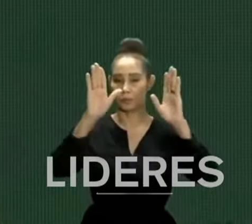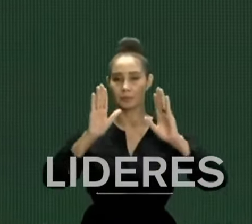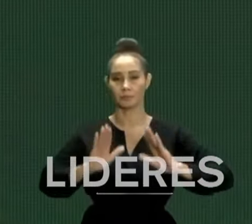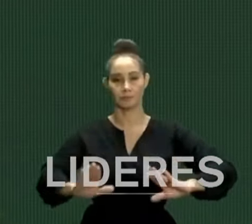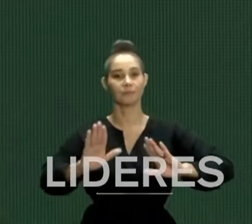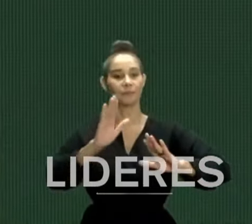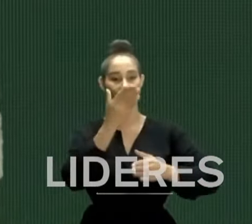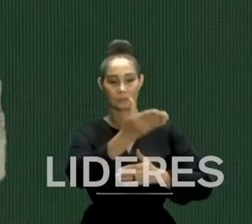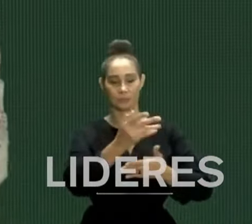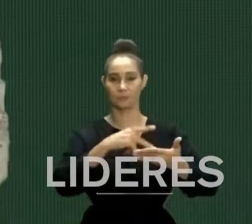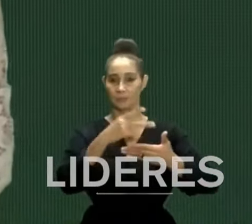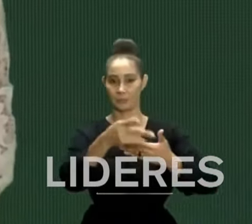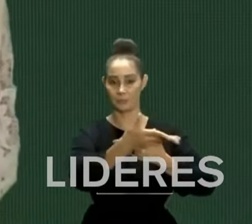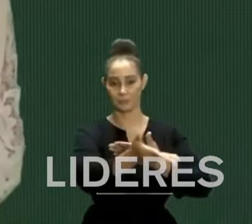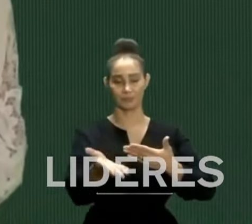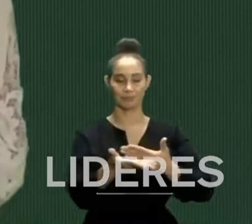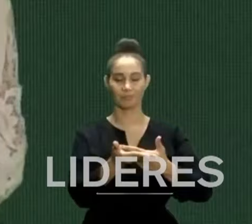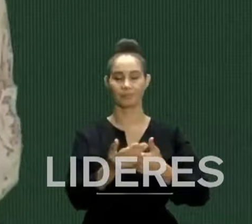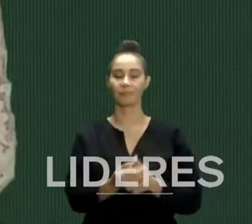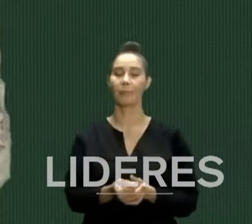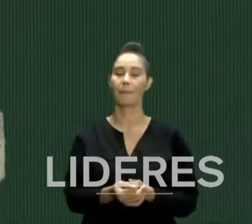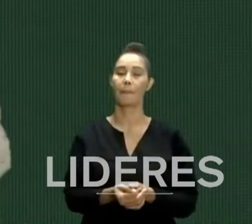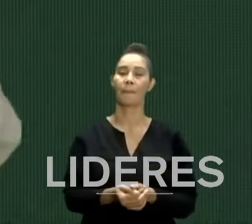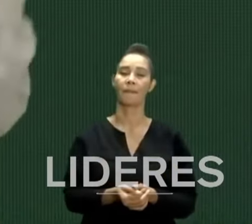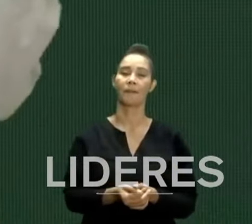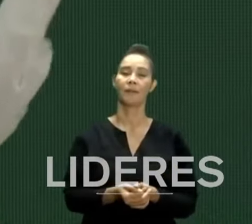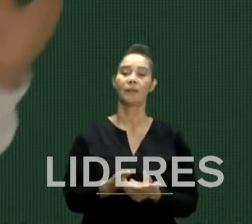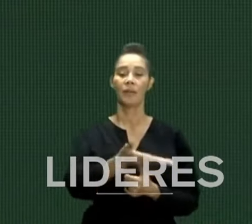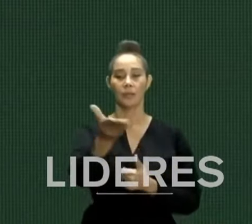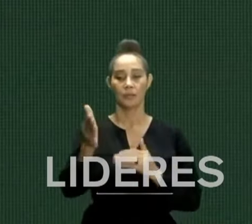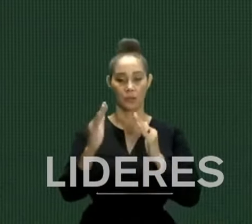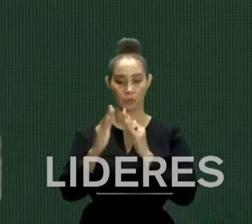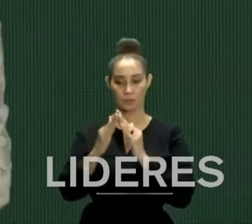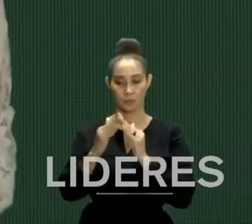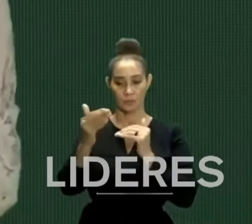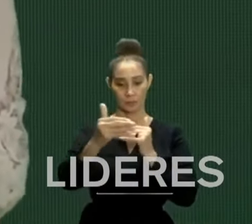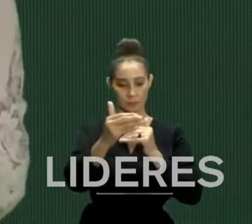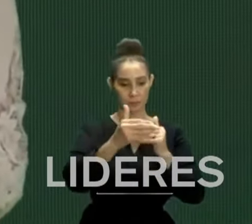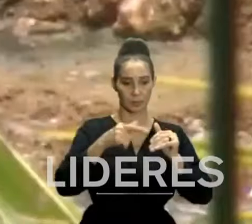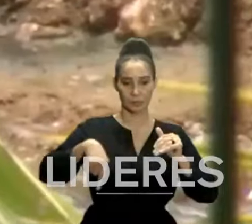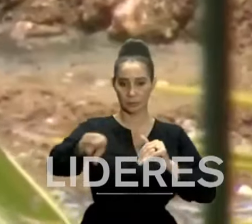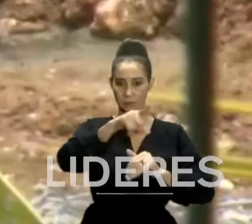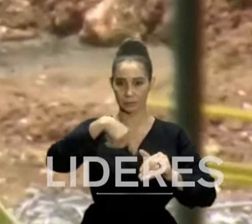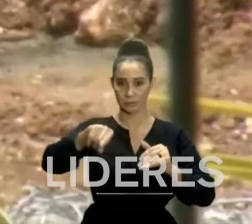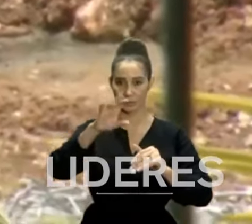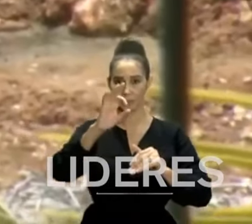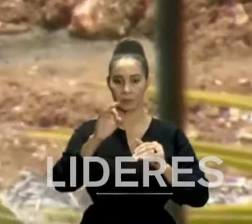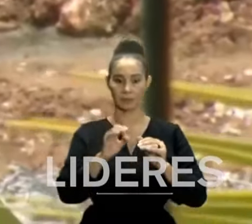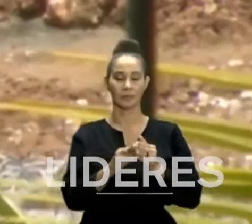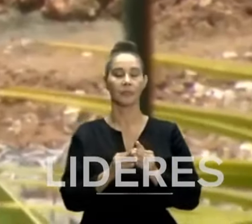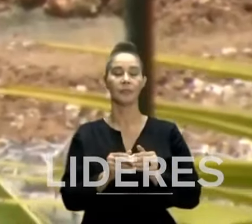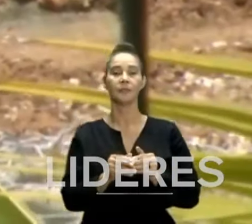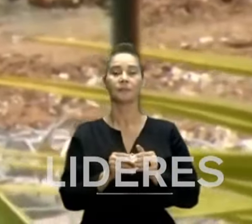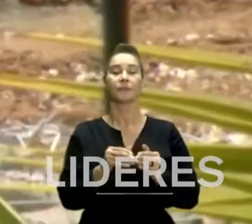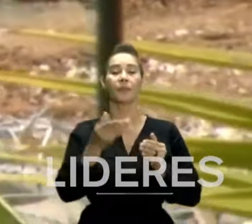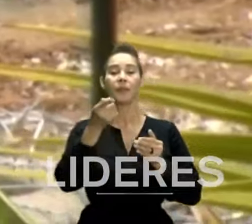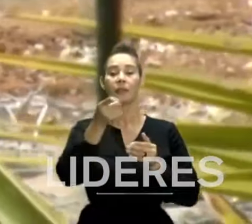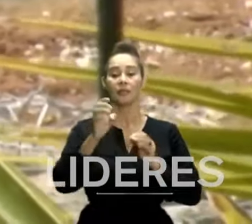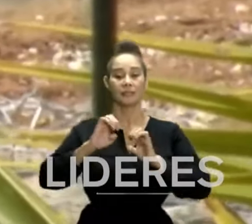obra. A ellos, a los vecinos de aquí de la urbanización Fernández y a